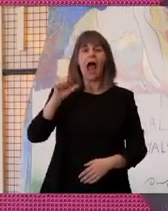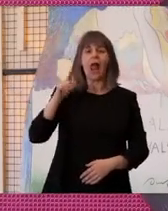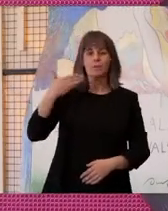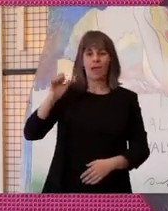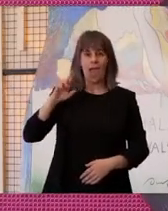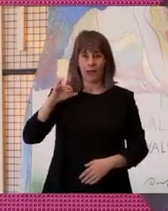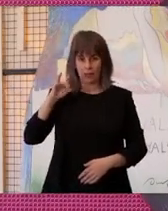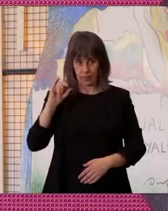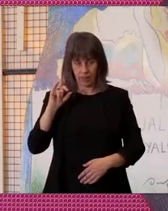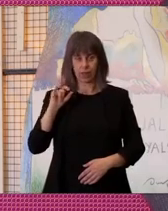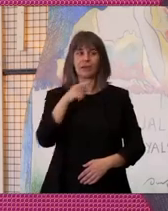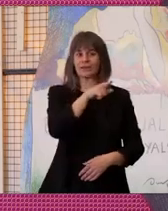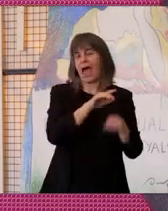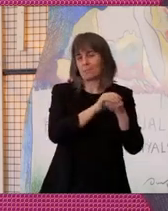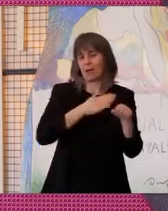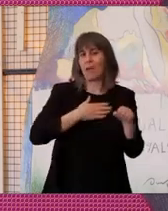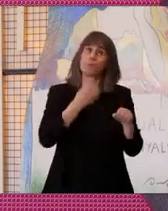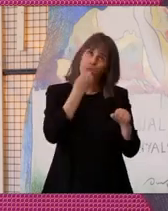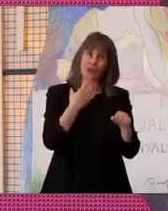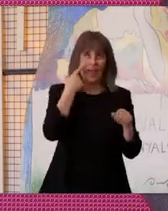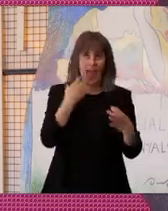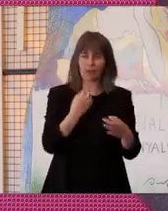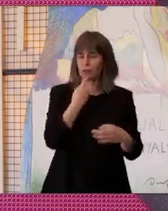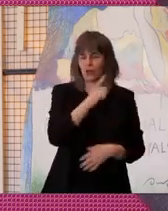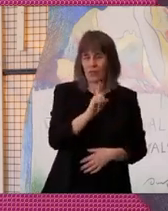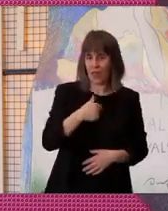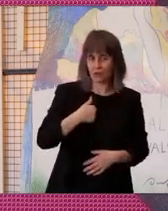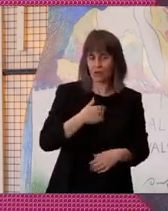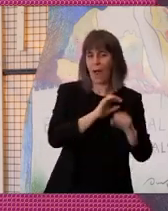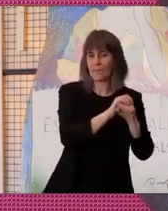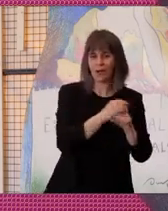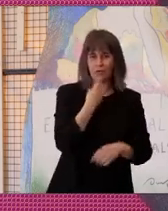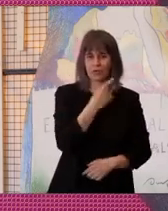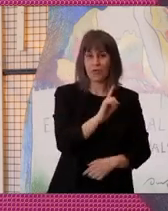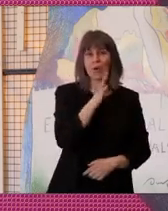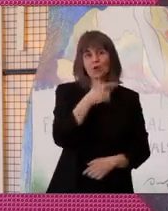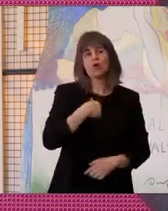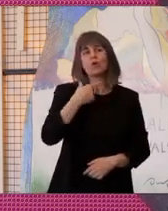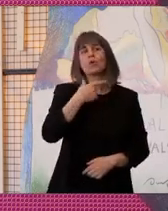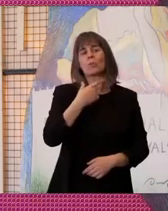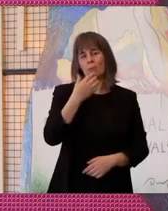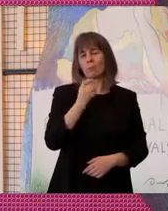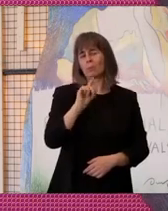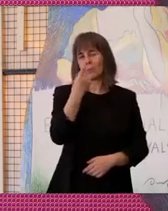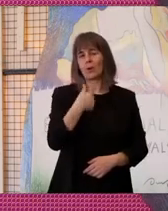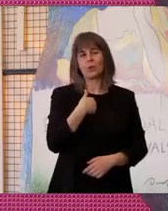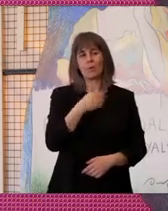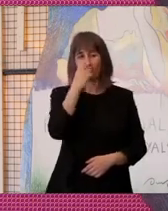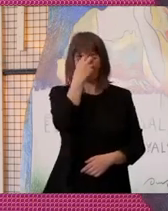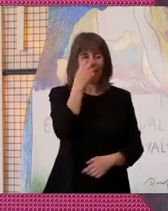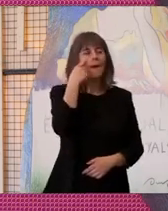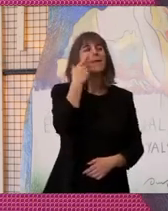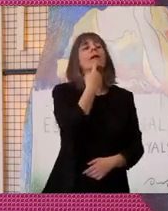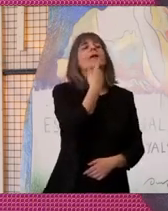qué tal Bueno yo nunca decía esa amiga mía al principio porque siempre me gustaba muchísimo saber lo que decía la gente con libertad y